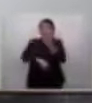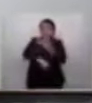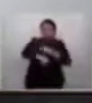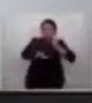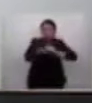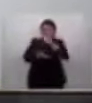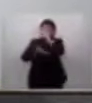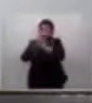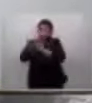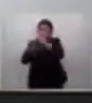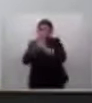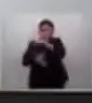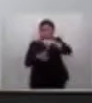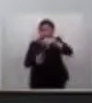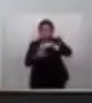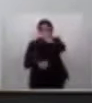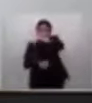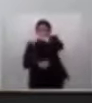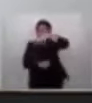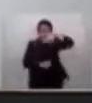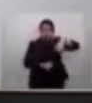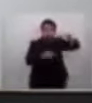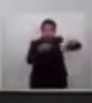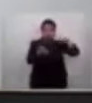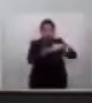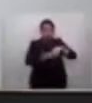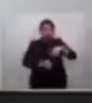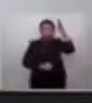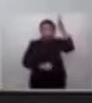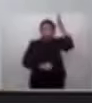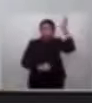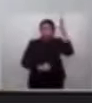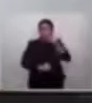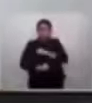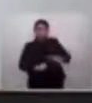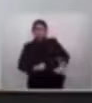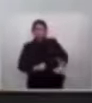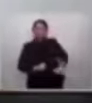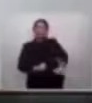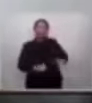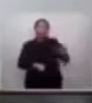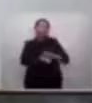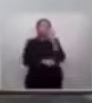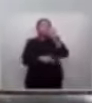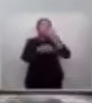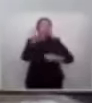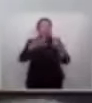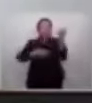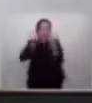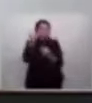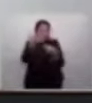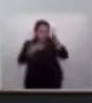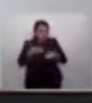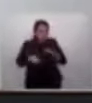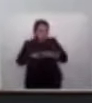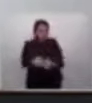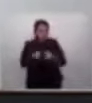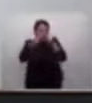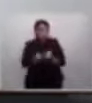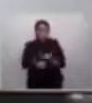Qué sucede qué pasa con lo que están diciendo qué es esto de la impugnación Y por qué sí antes Y por